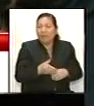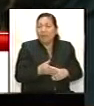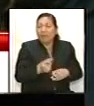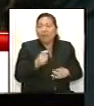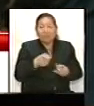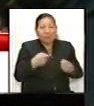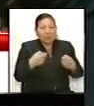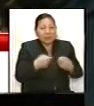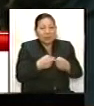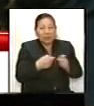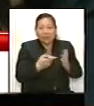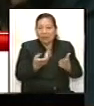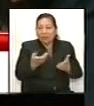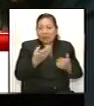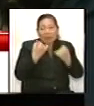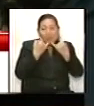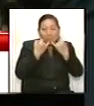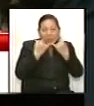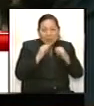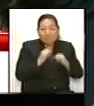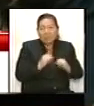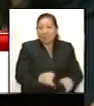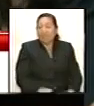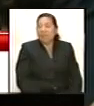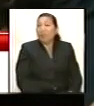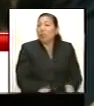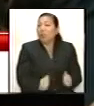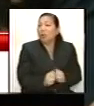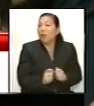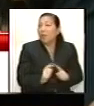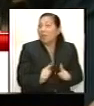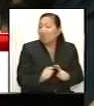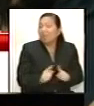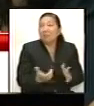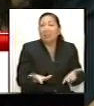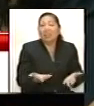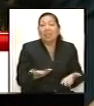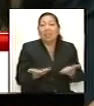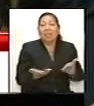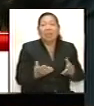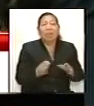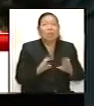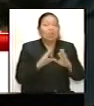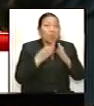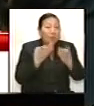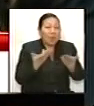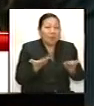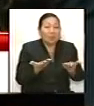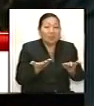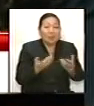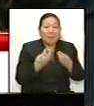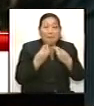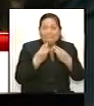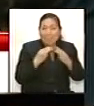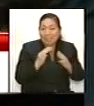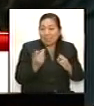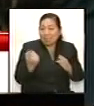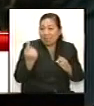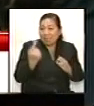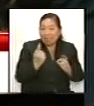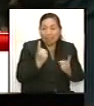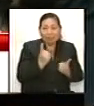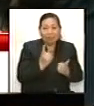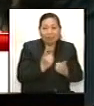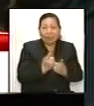acoso virtual recibe mensajes, ¿no? Con diferentes face, con diferentes tweets, no sé, que le mandan mensajes, ven la misma